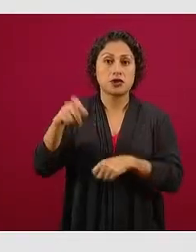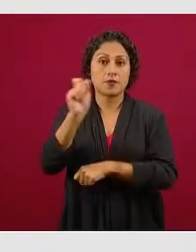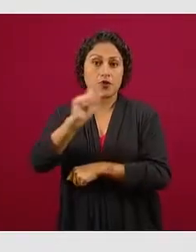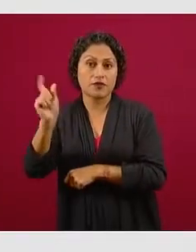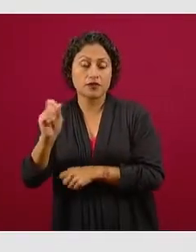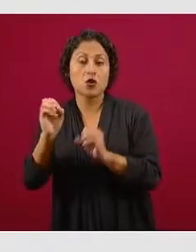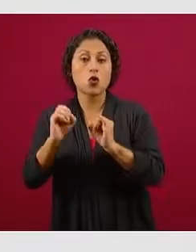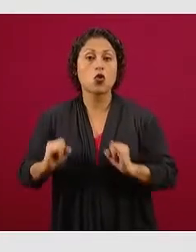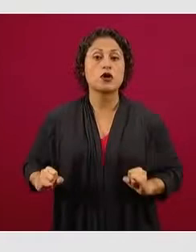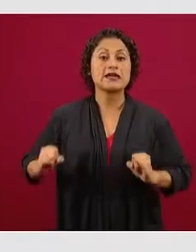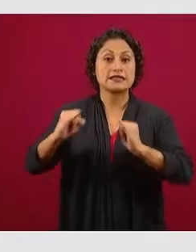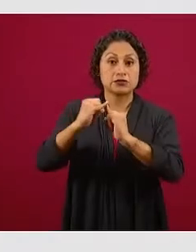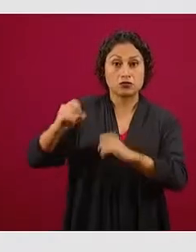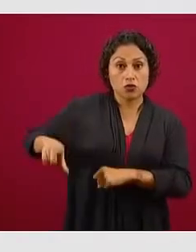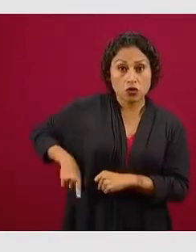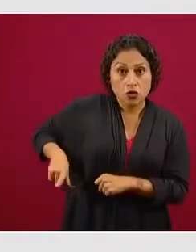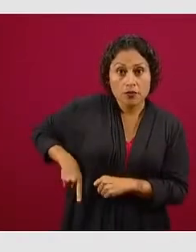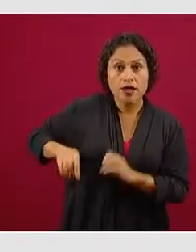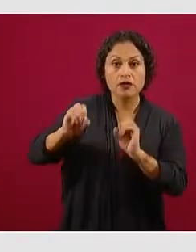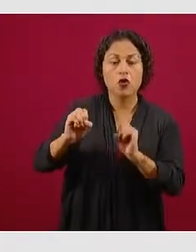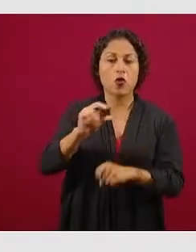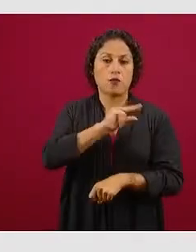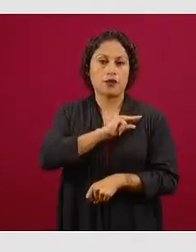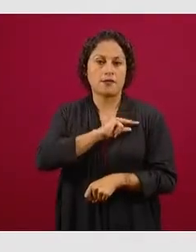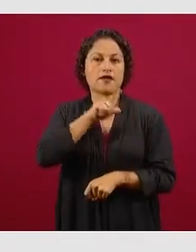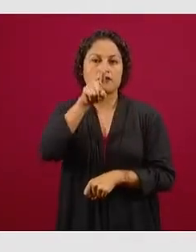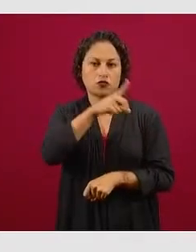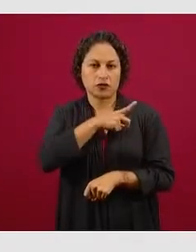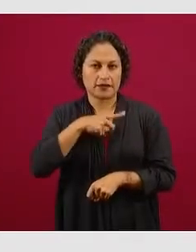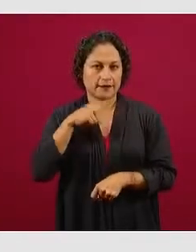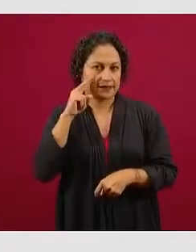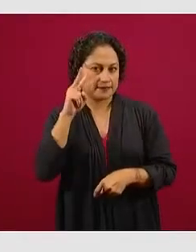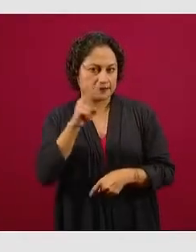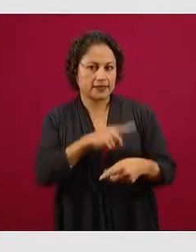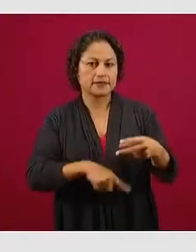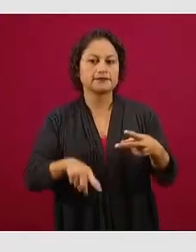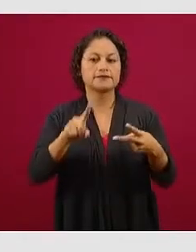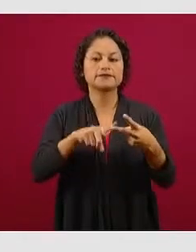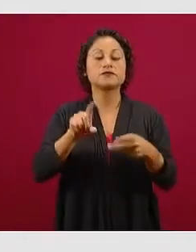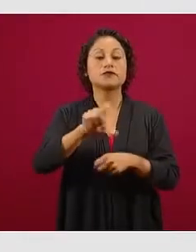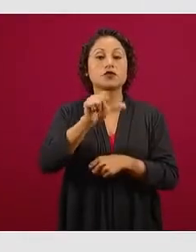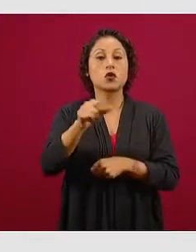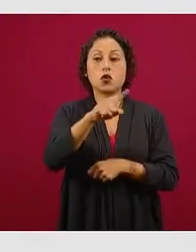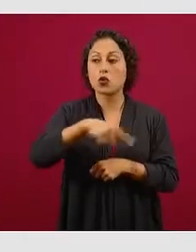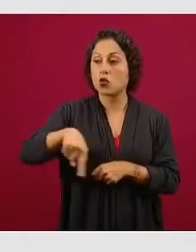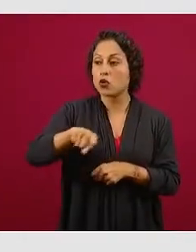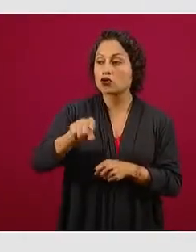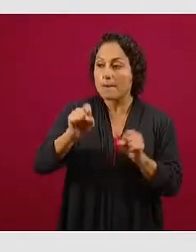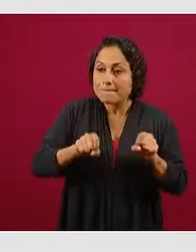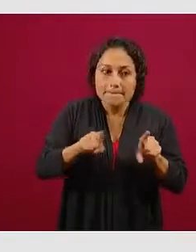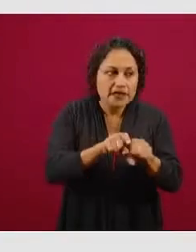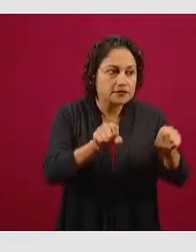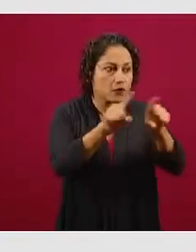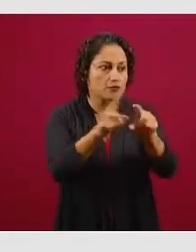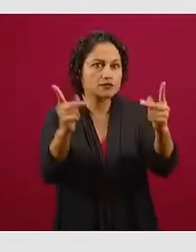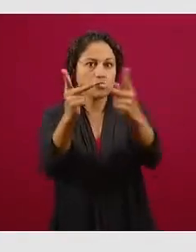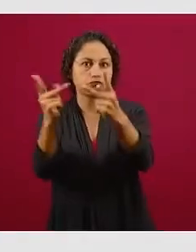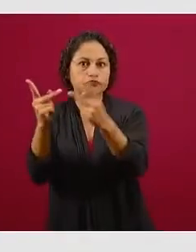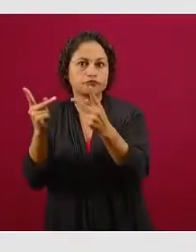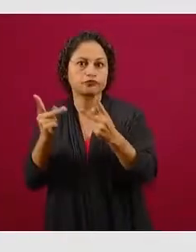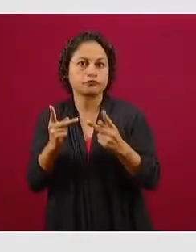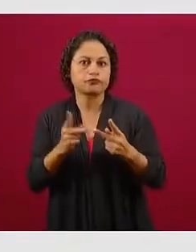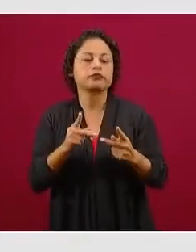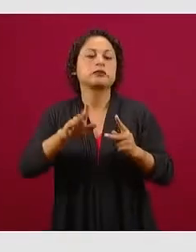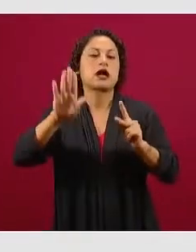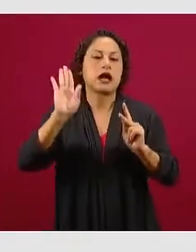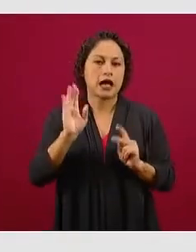institución conocida de gobierno o privada. Corrobora que otros medios de comunicación también publiquen esa información. Verifica que